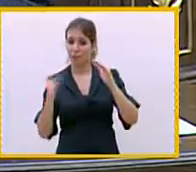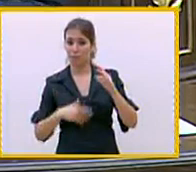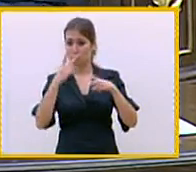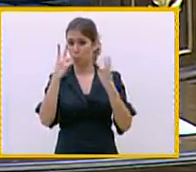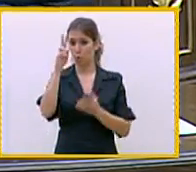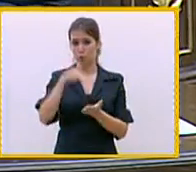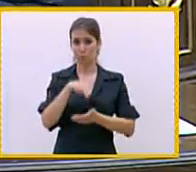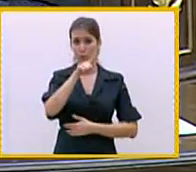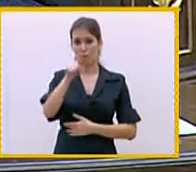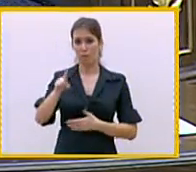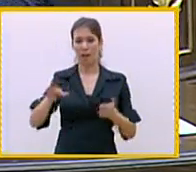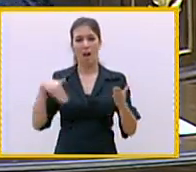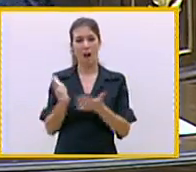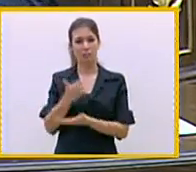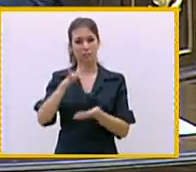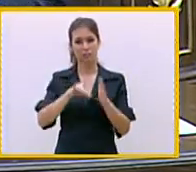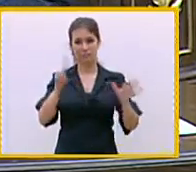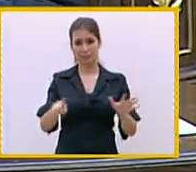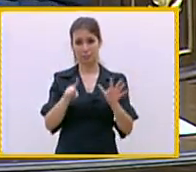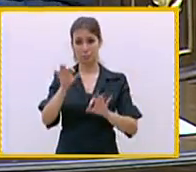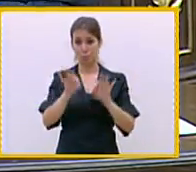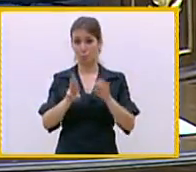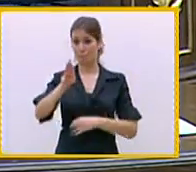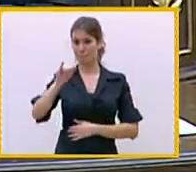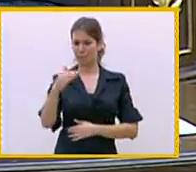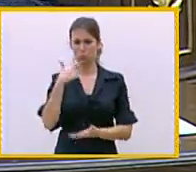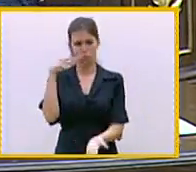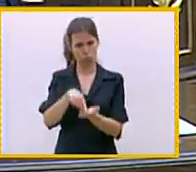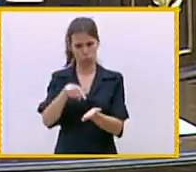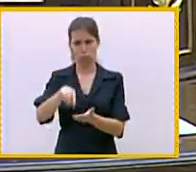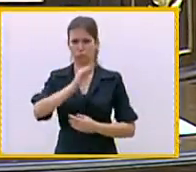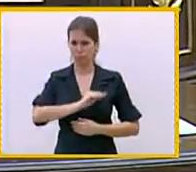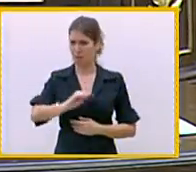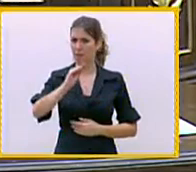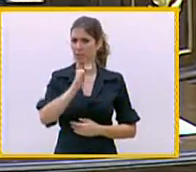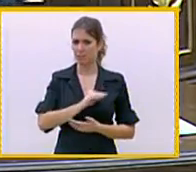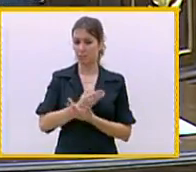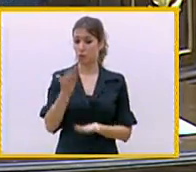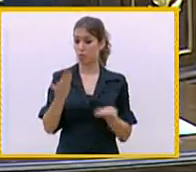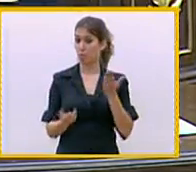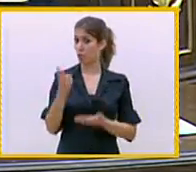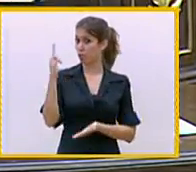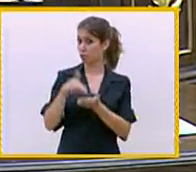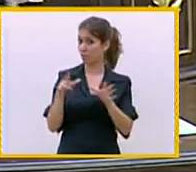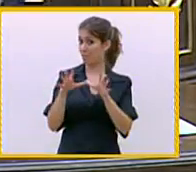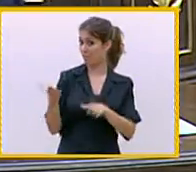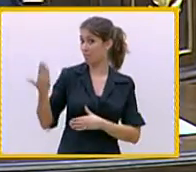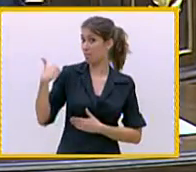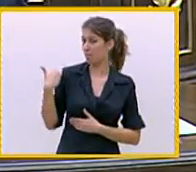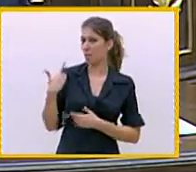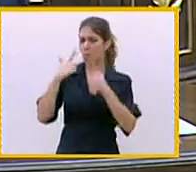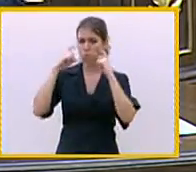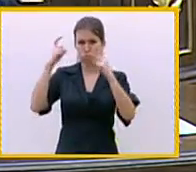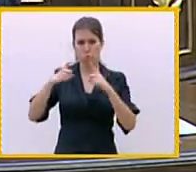el 6% del PIB es muy exigente. Y a diferencia de 2010, se trata de un esfuerzo más